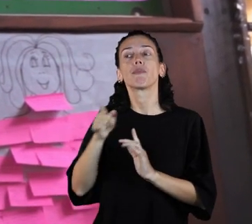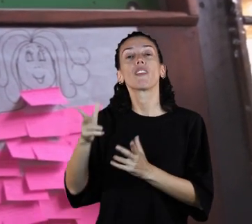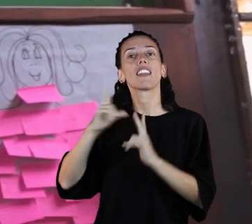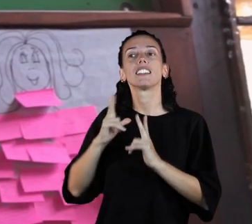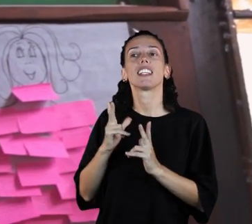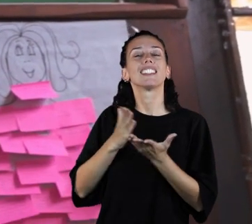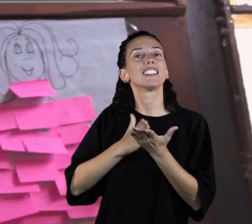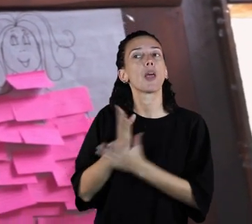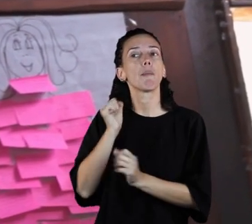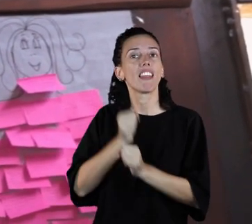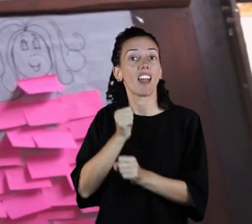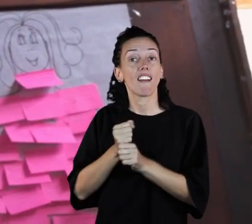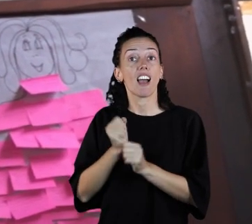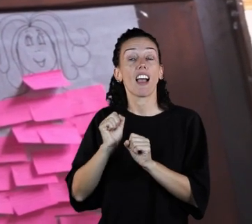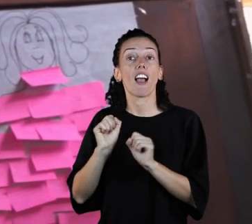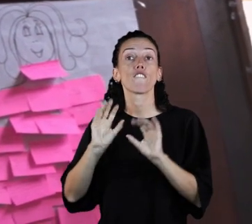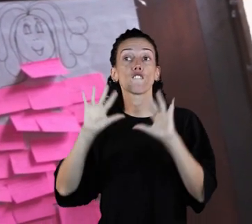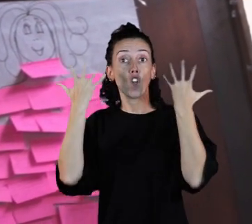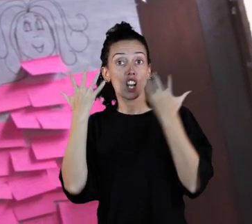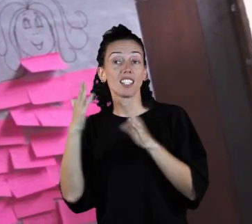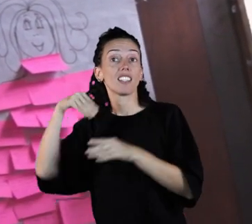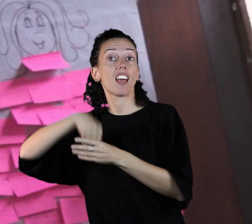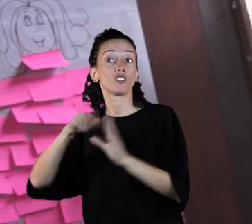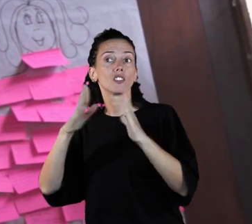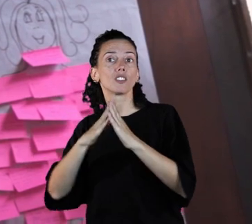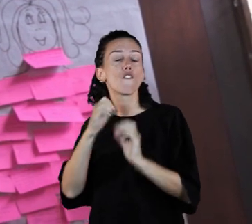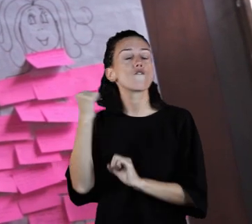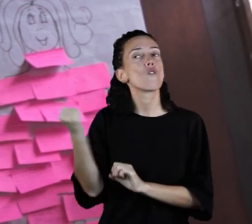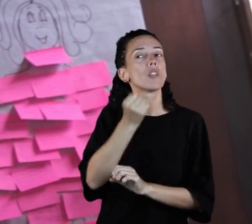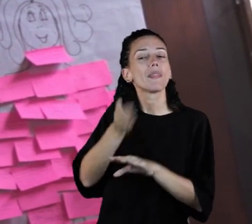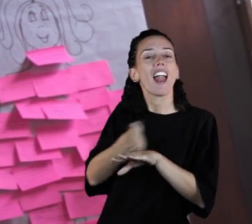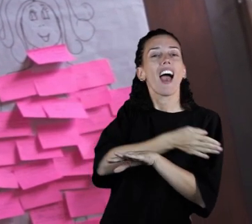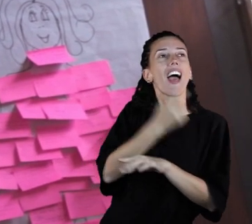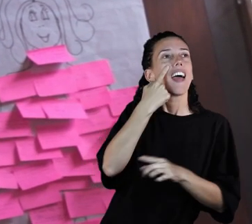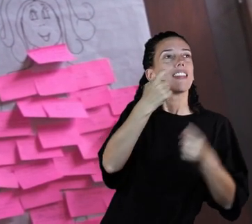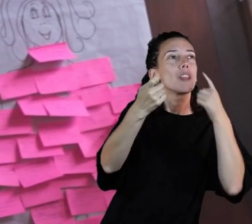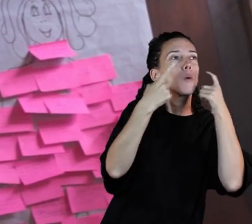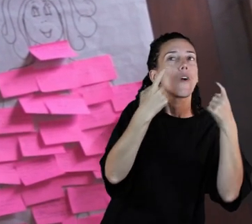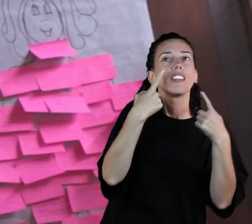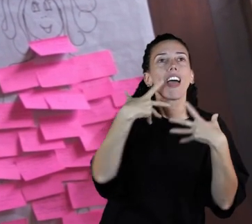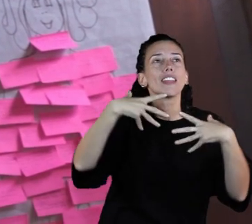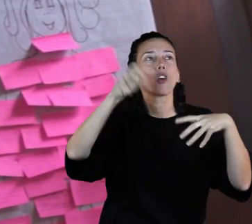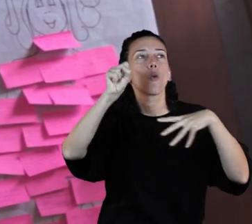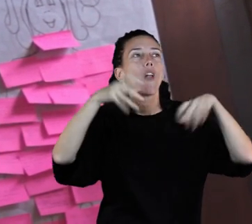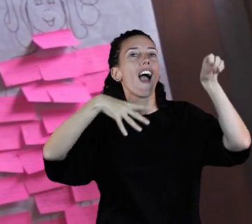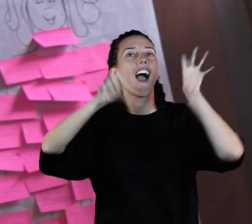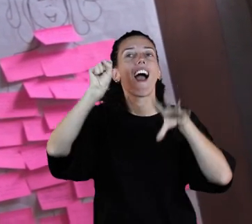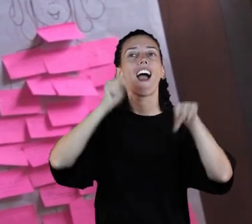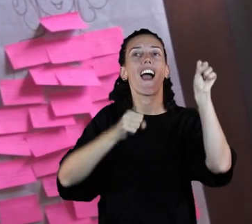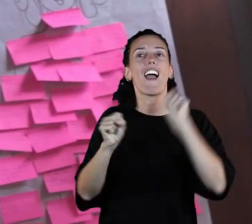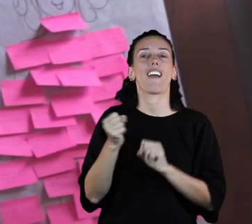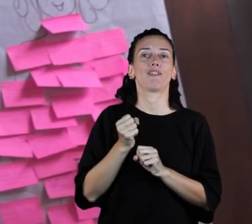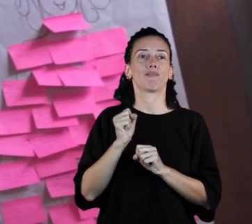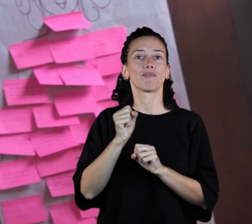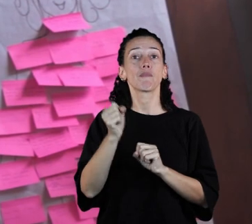cuando trabajan en violencia doméstica es fundamental visualizar el abrigo rosado de